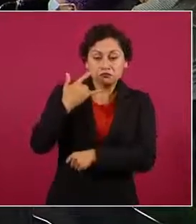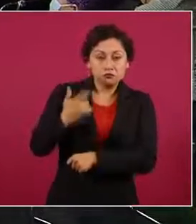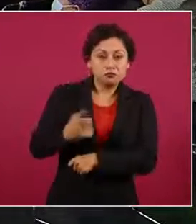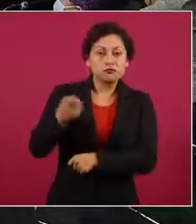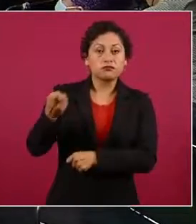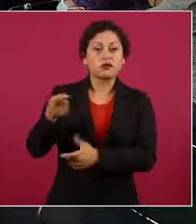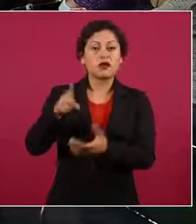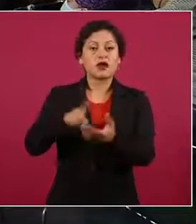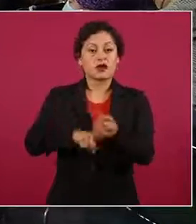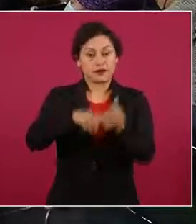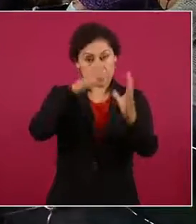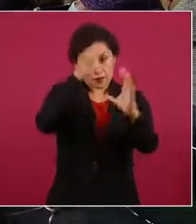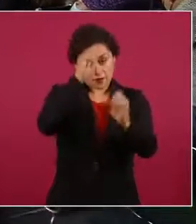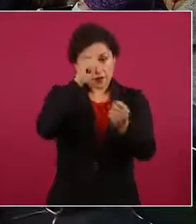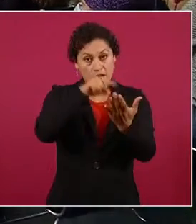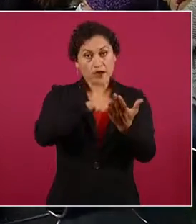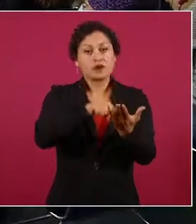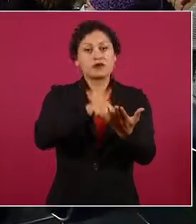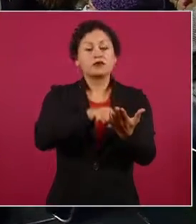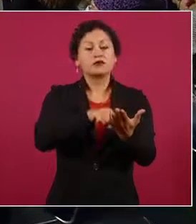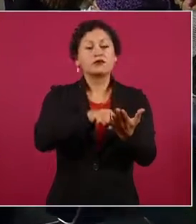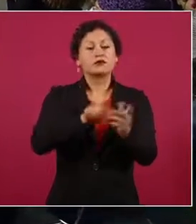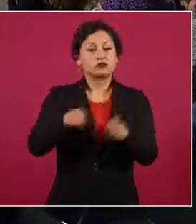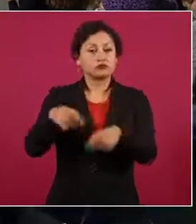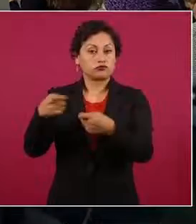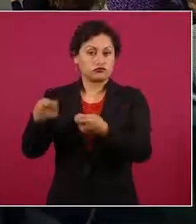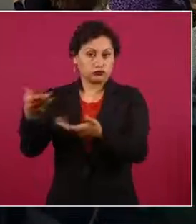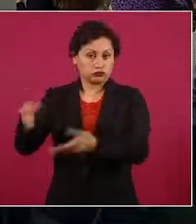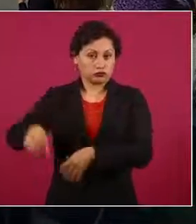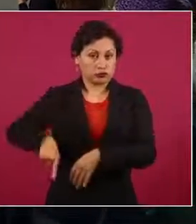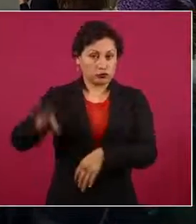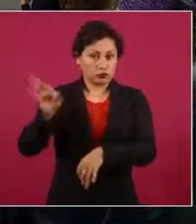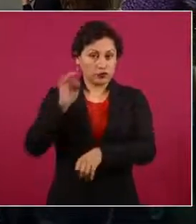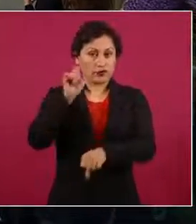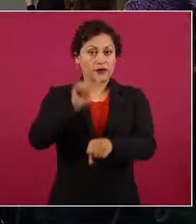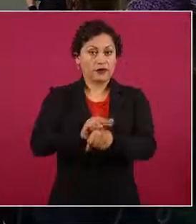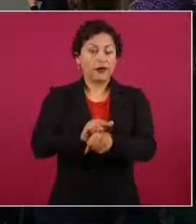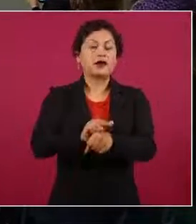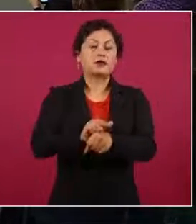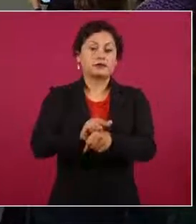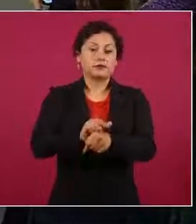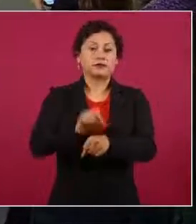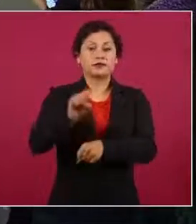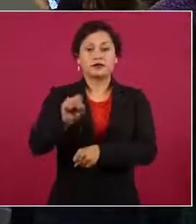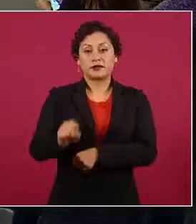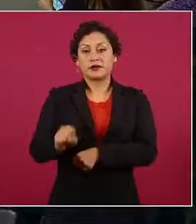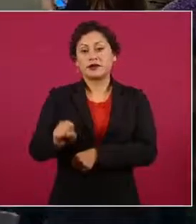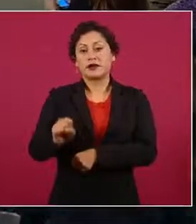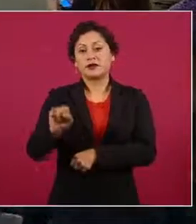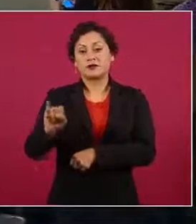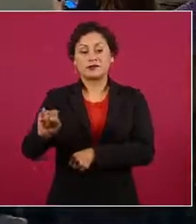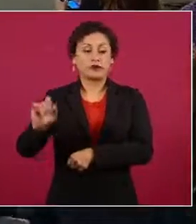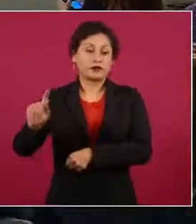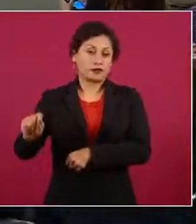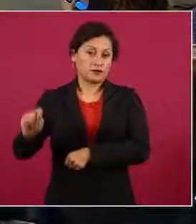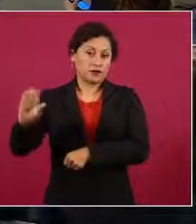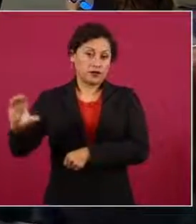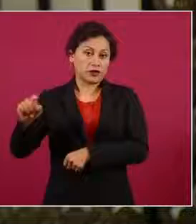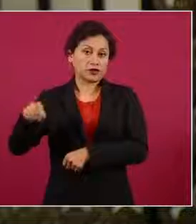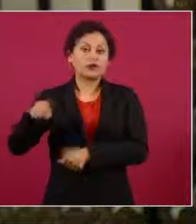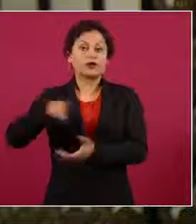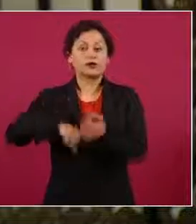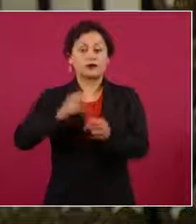y coordinación de acciones asignado por el gobierno federal, Secretaría de Infraestructura, Comunicaciones y Transportes del Gobierno de México,